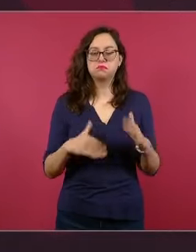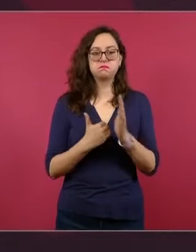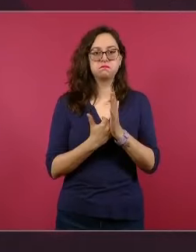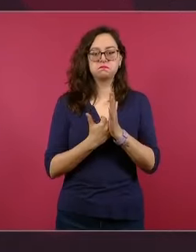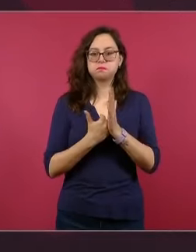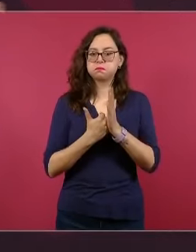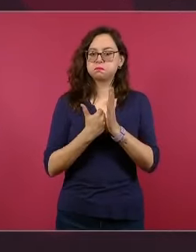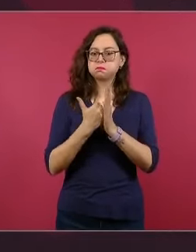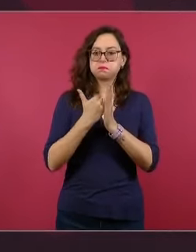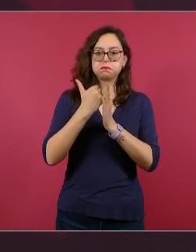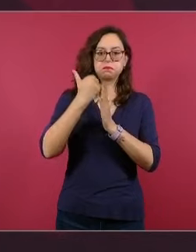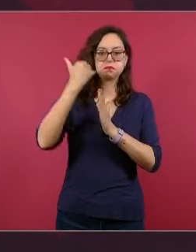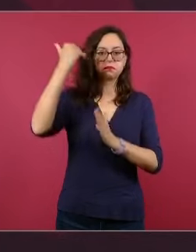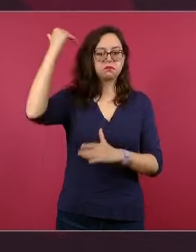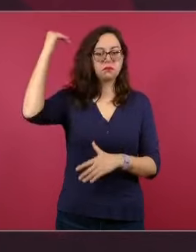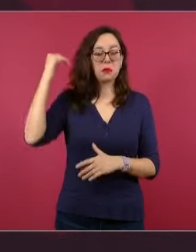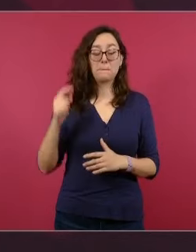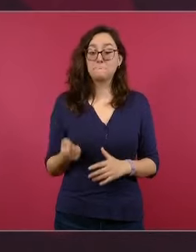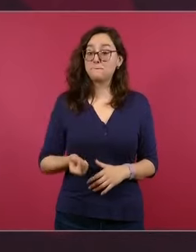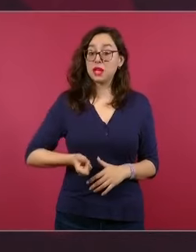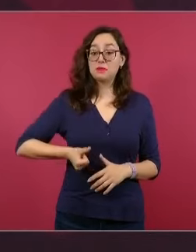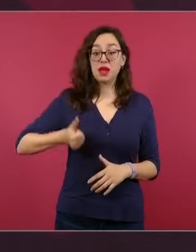en medio